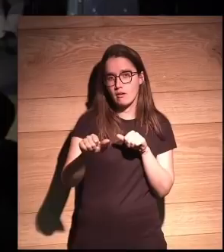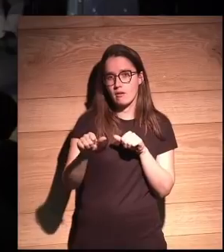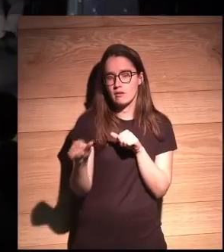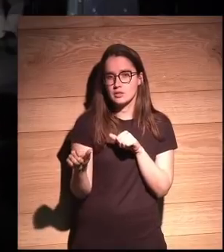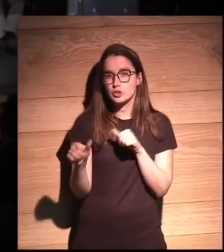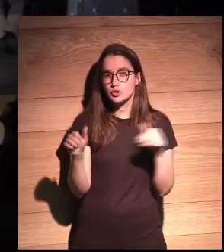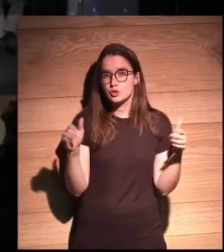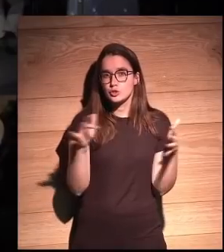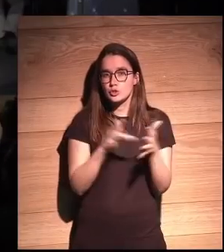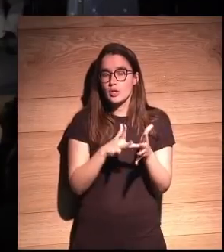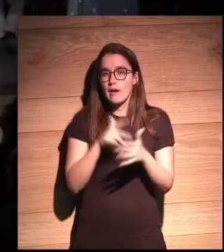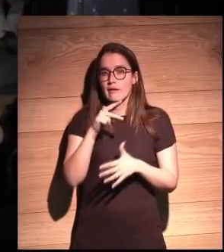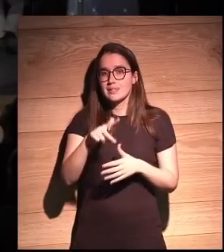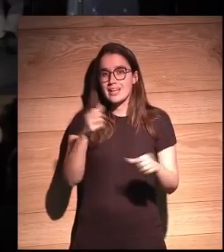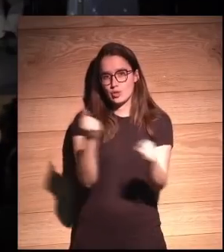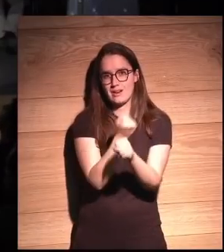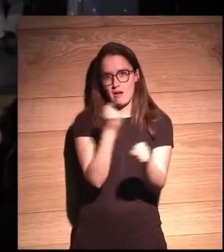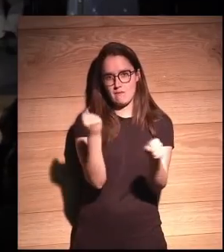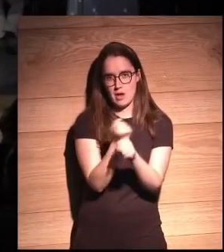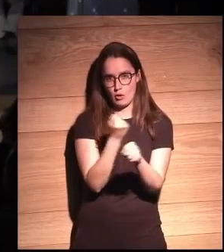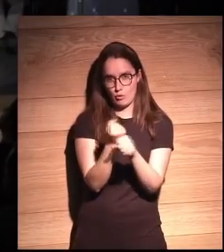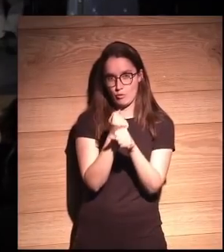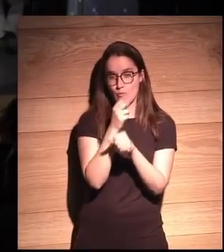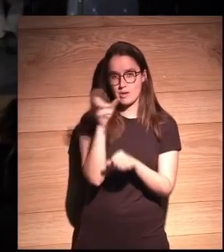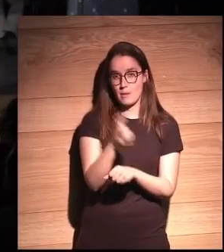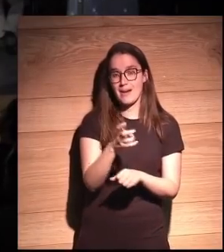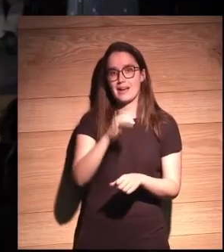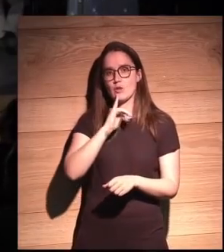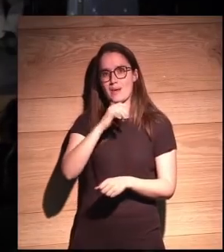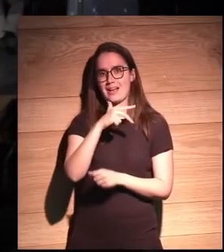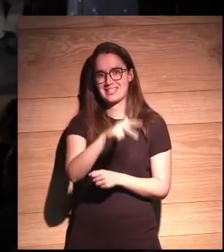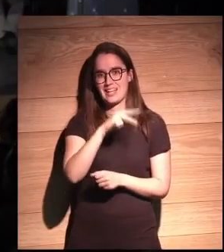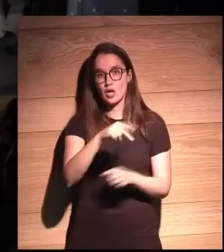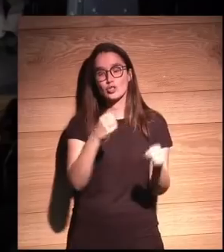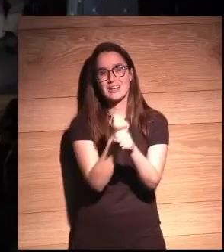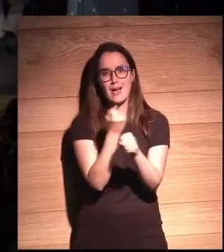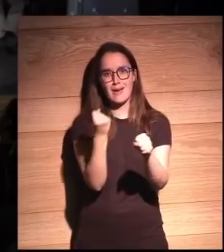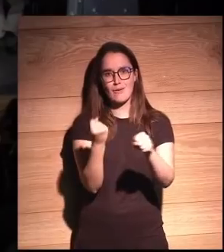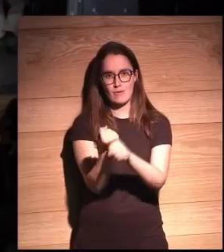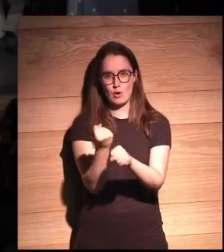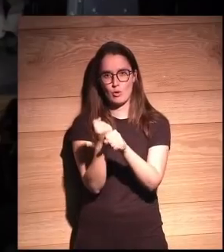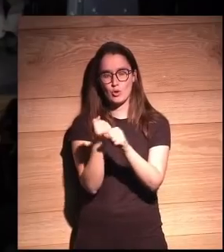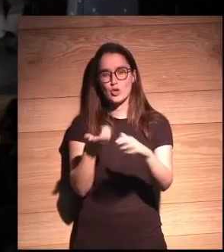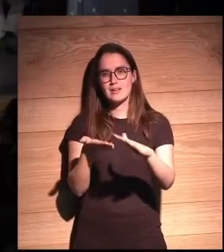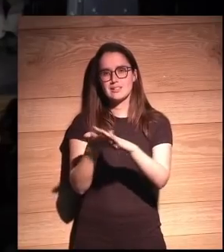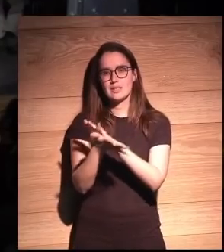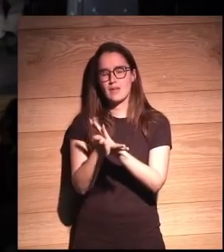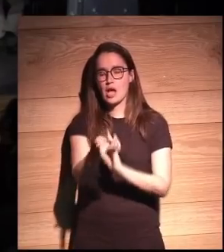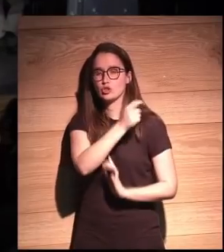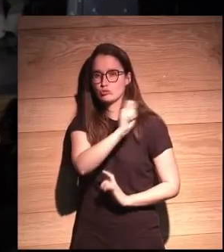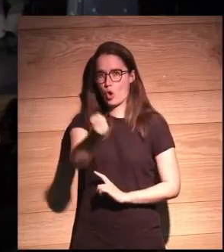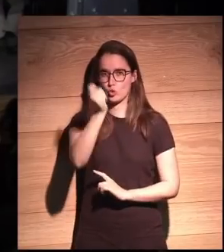pues tenemos en español trabajo. Es decir, para la lengua española, el trabajo es una